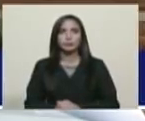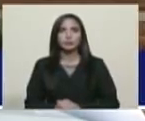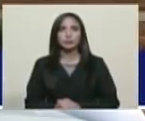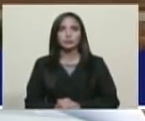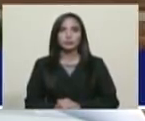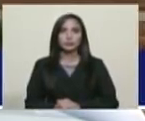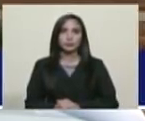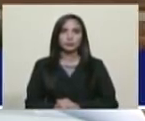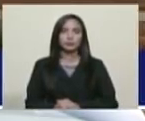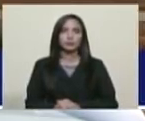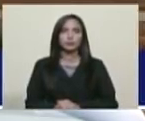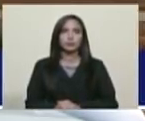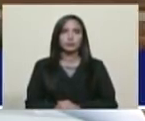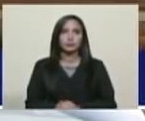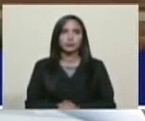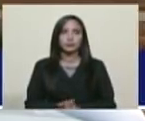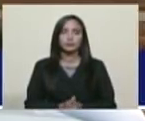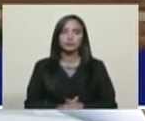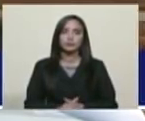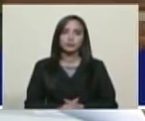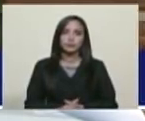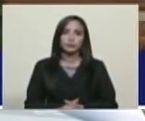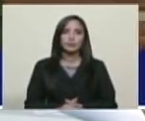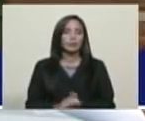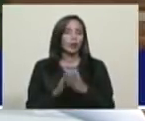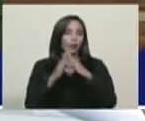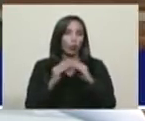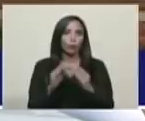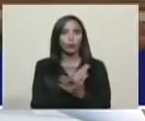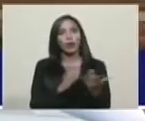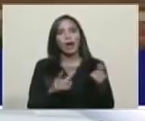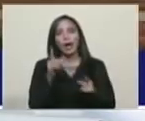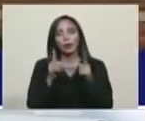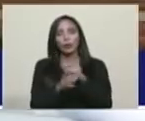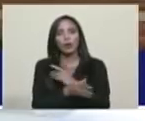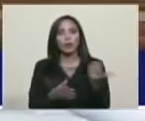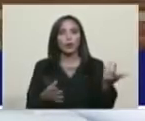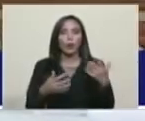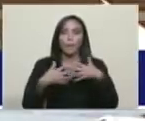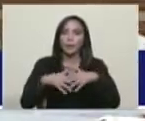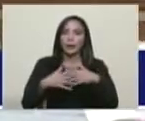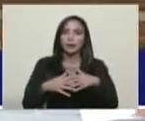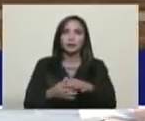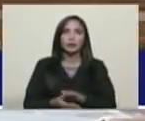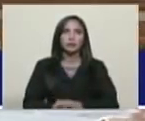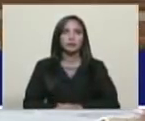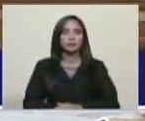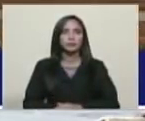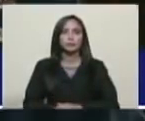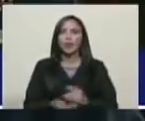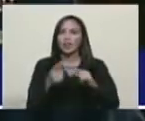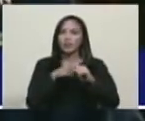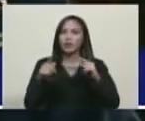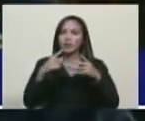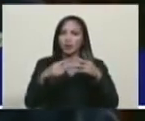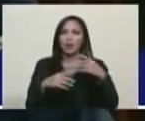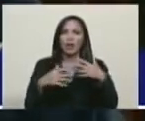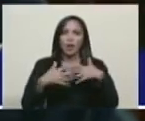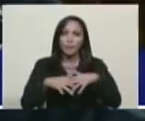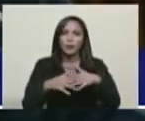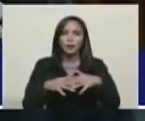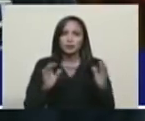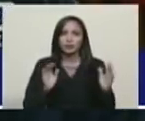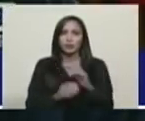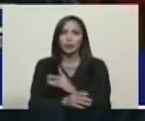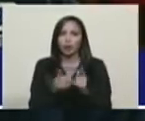cuentas que hacen actividad comercial. No voy a nombrar ninguna. Alibaba, creo que hay una, ¿verdad? Existe,